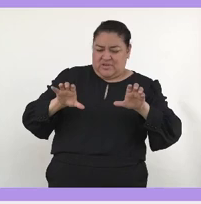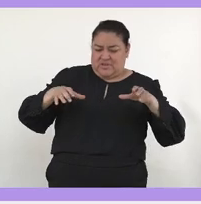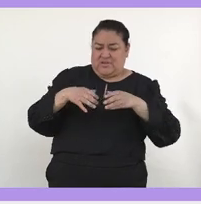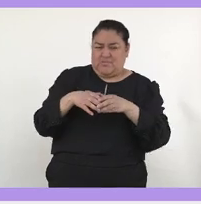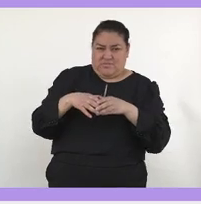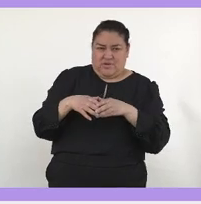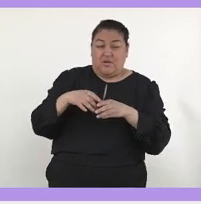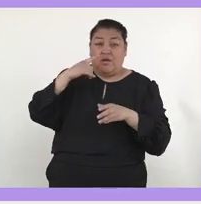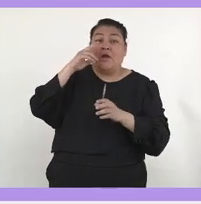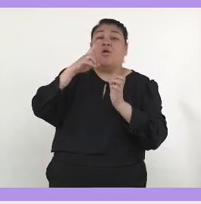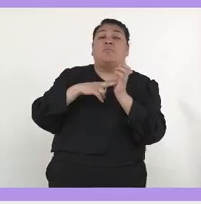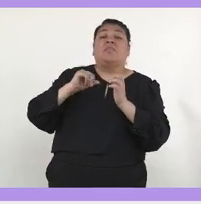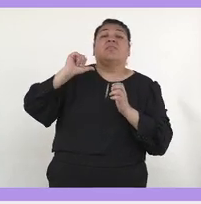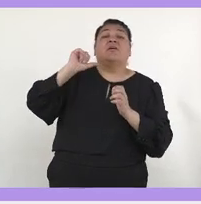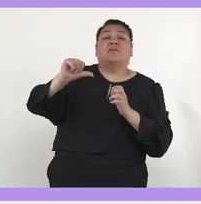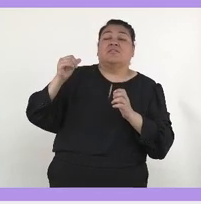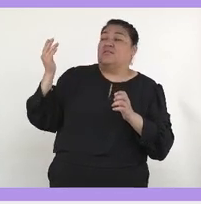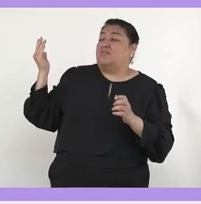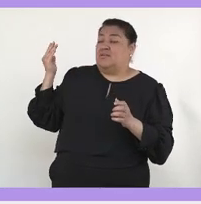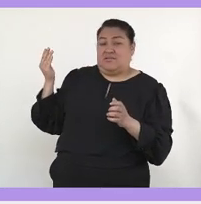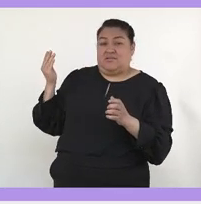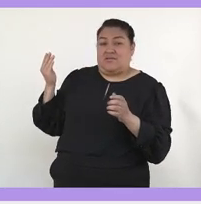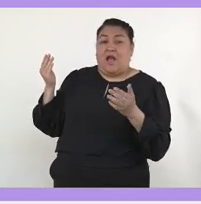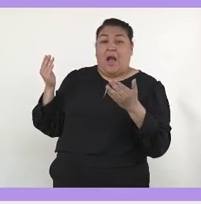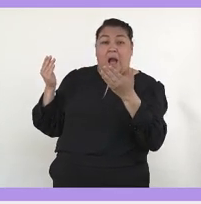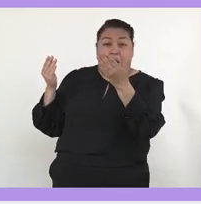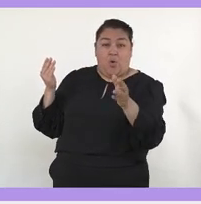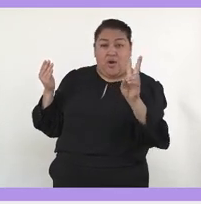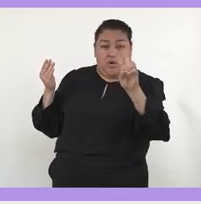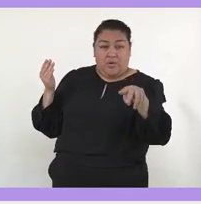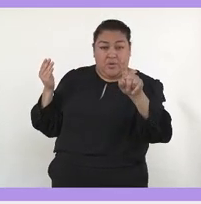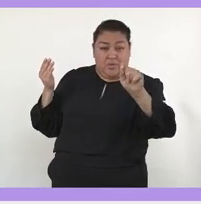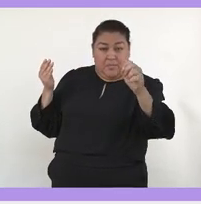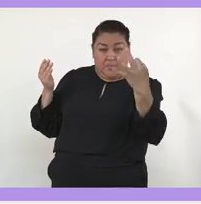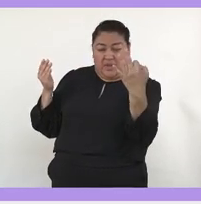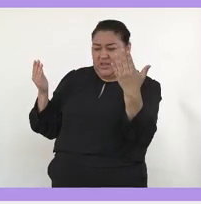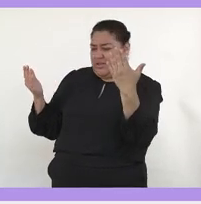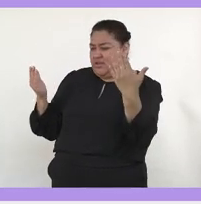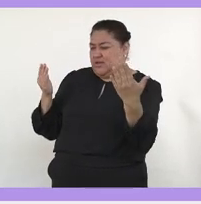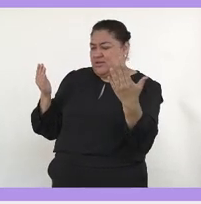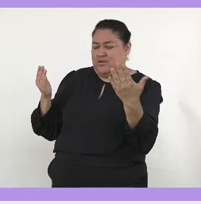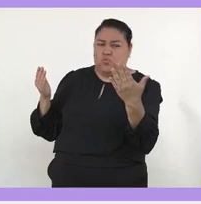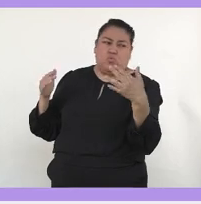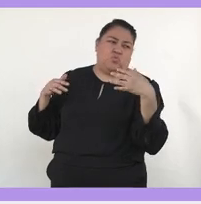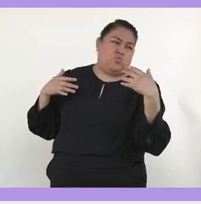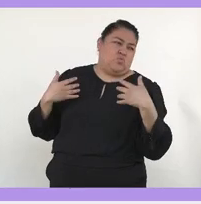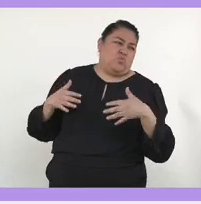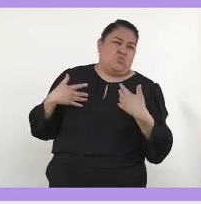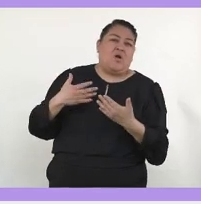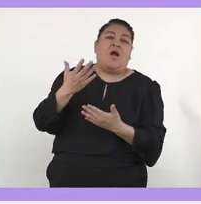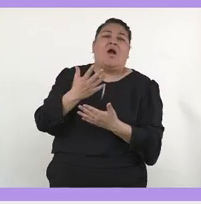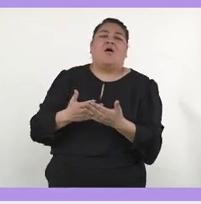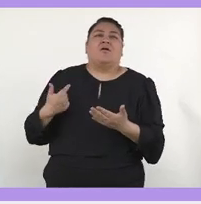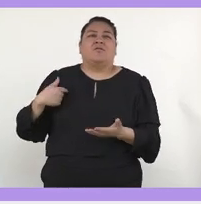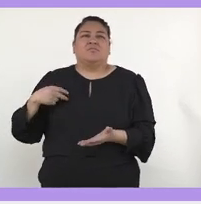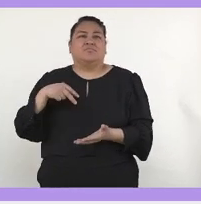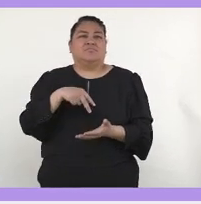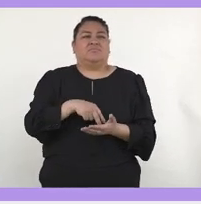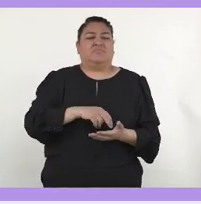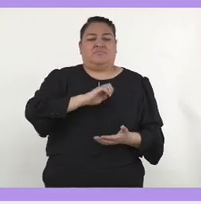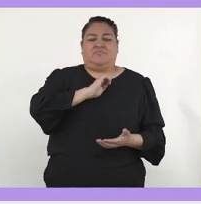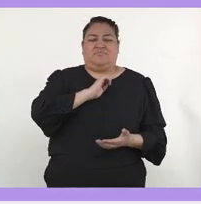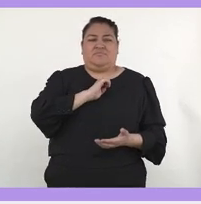2016 a hoy en mi historia personal Pues mira hoy estoy aquí al frente de todos ustedes que también me da mucho gusto